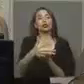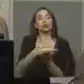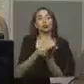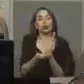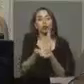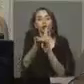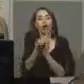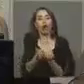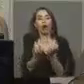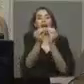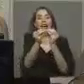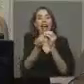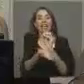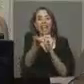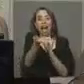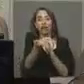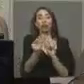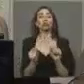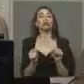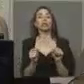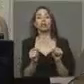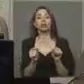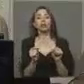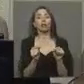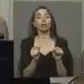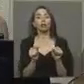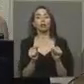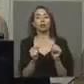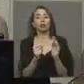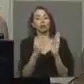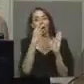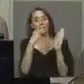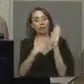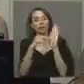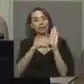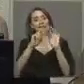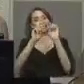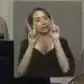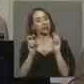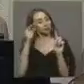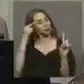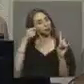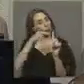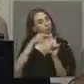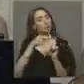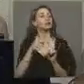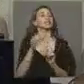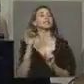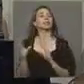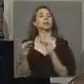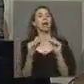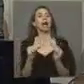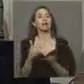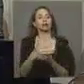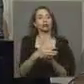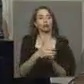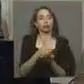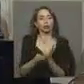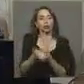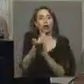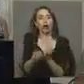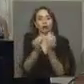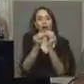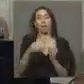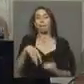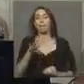del reajuste y ese reajuste tiene que ser analizado en sí mismo. Y siempre que hablamos